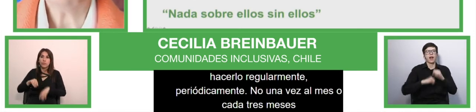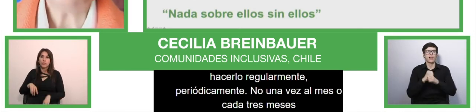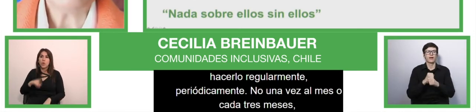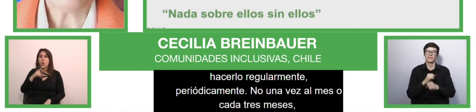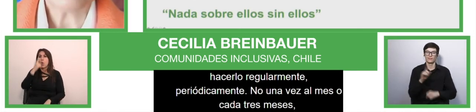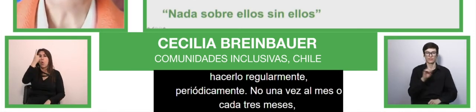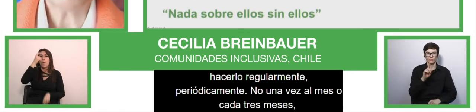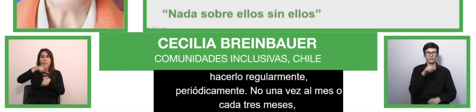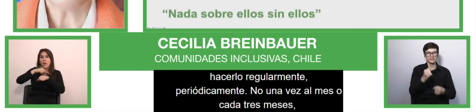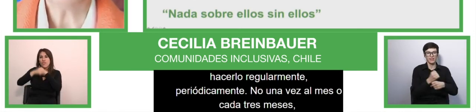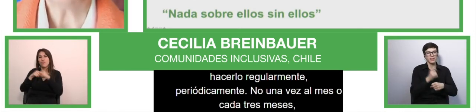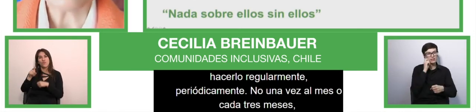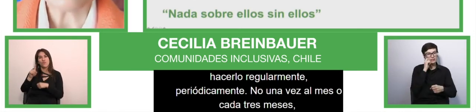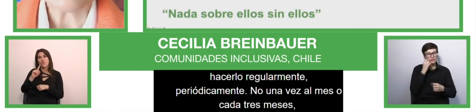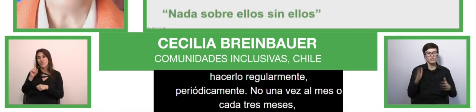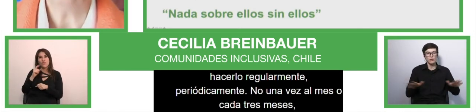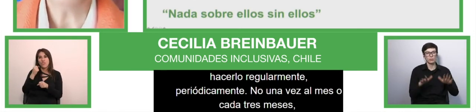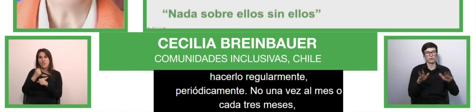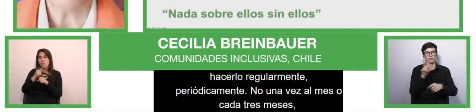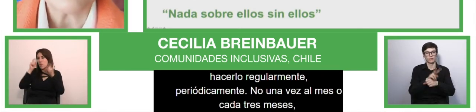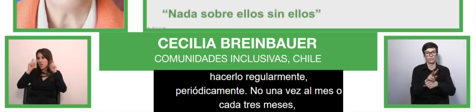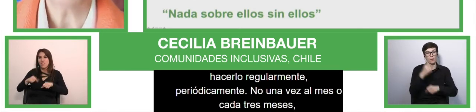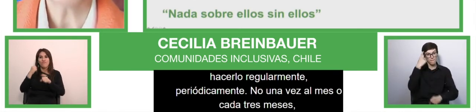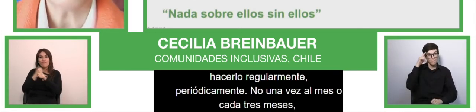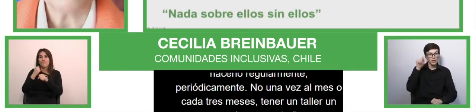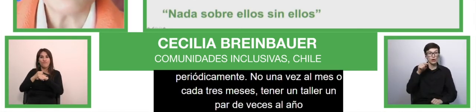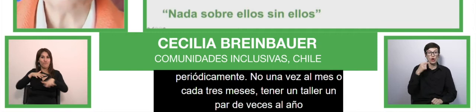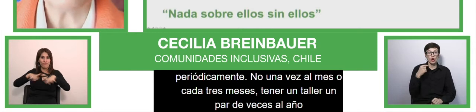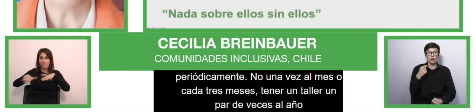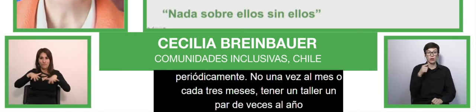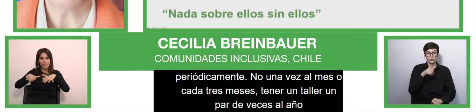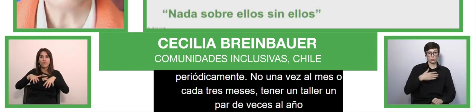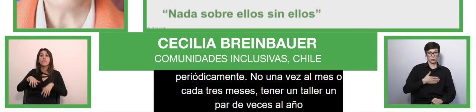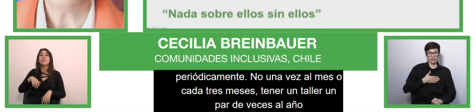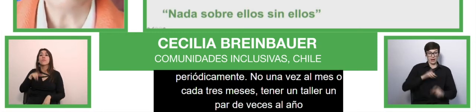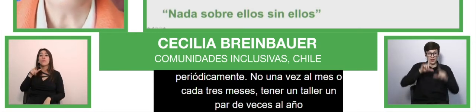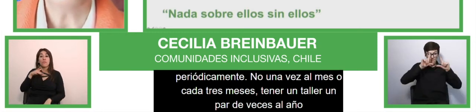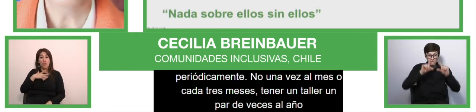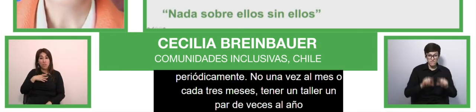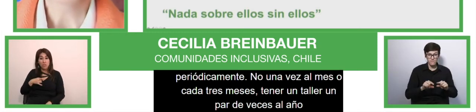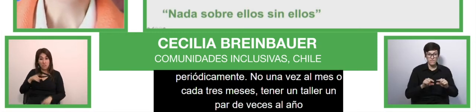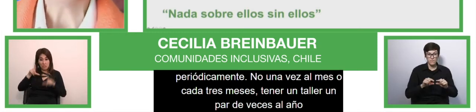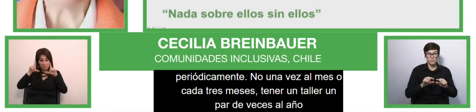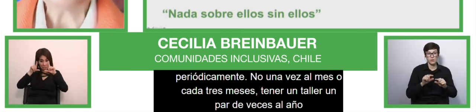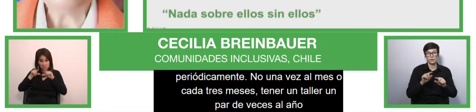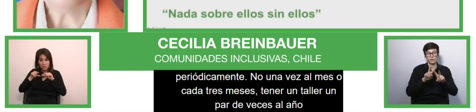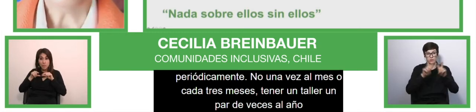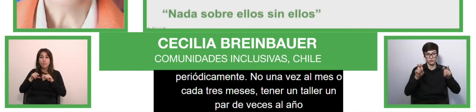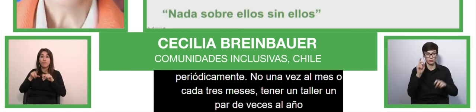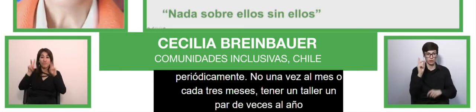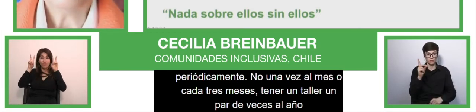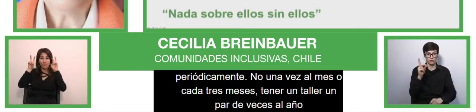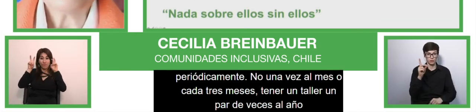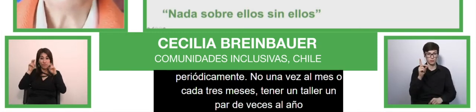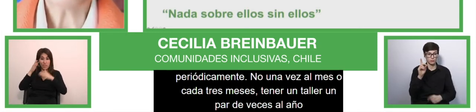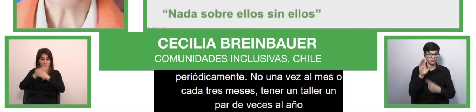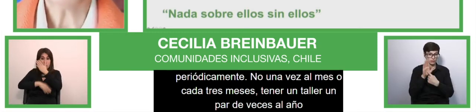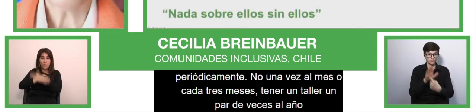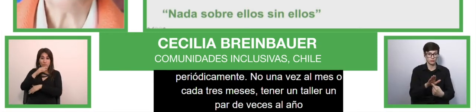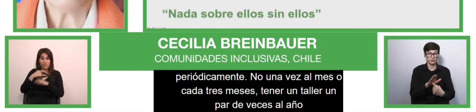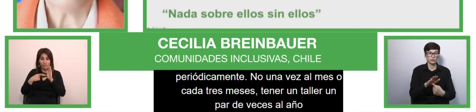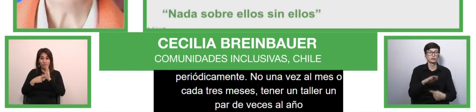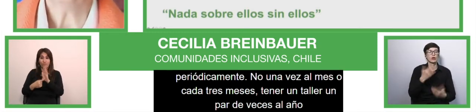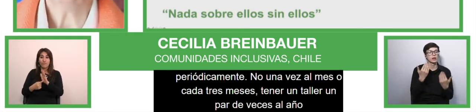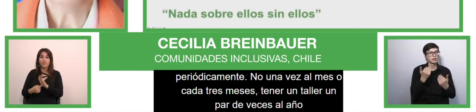talleres sirven para inspirar los profesores pero para realmente bajar los conceptos y aplicarlos cotidianamente requiere esta